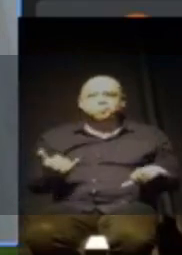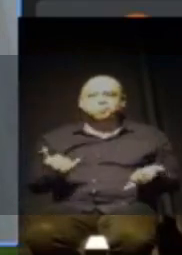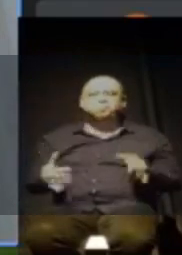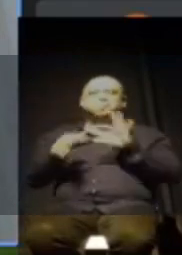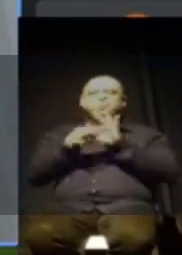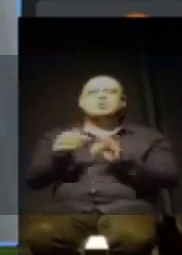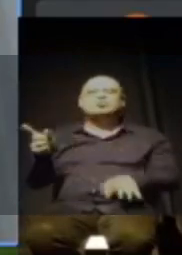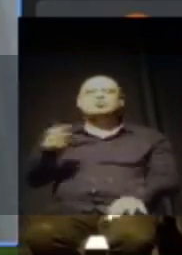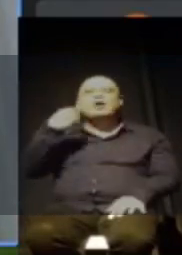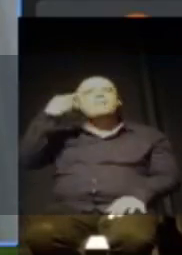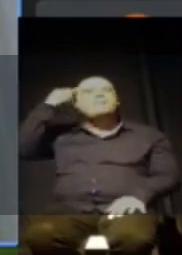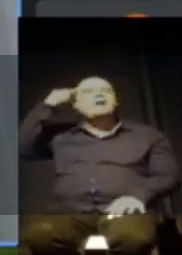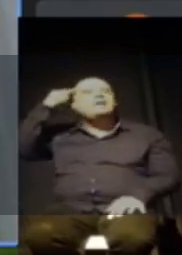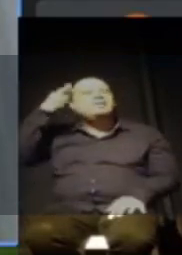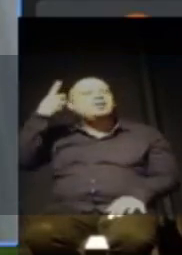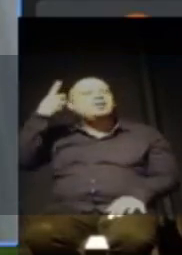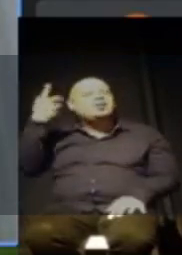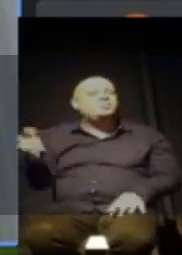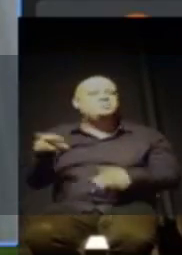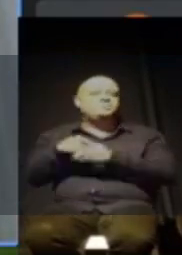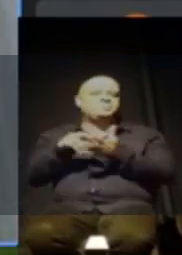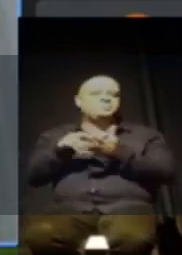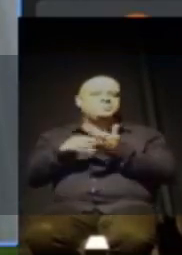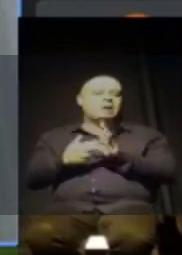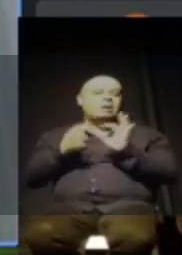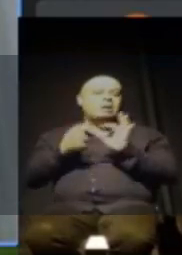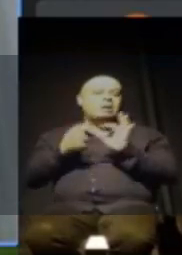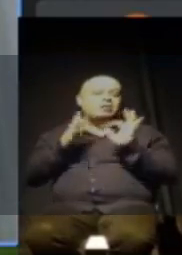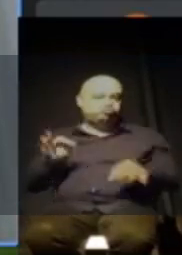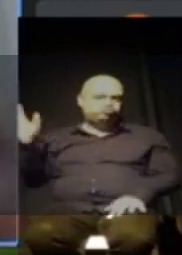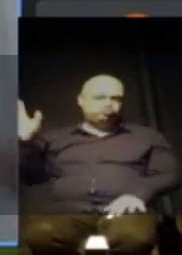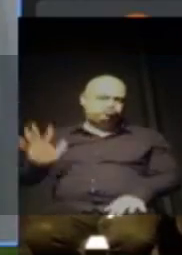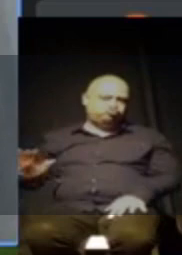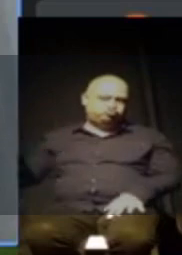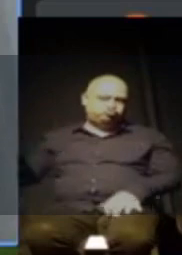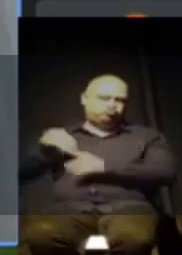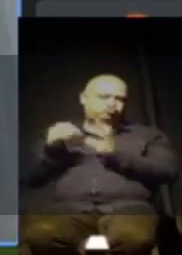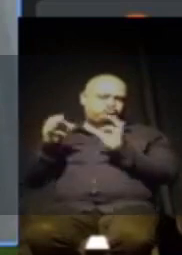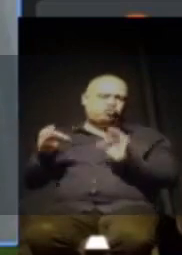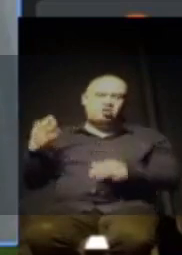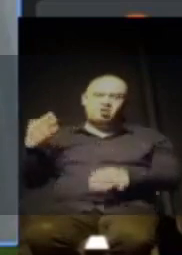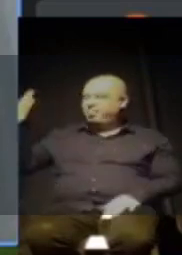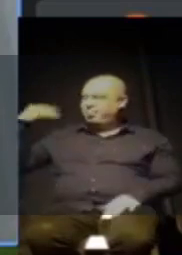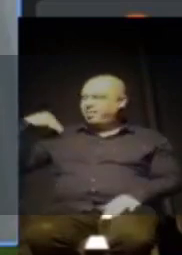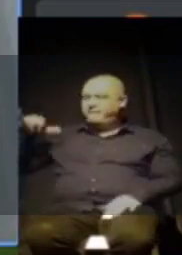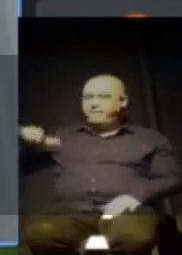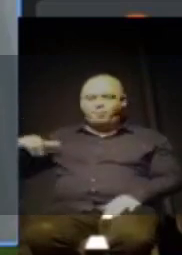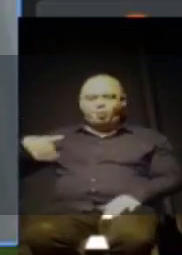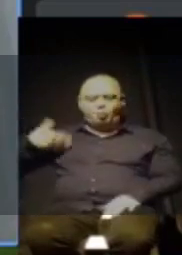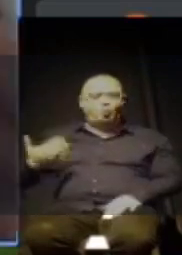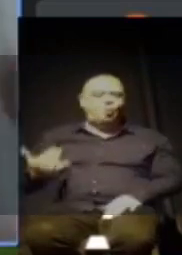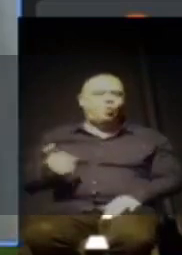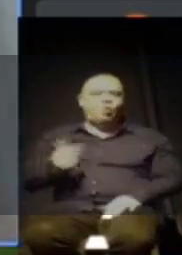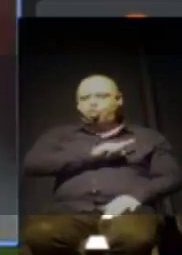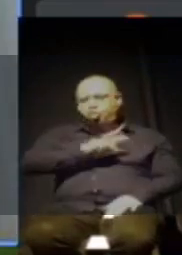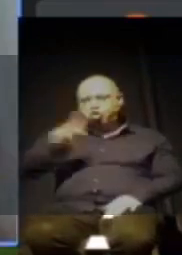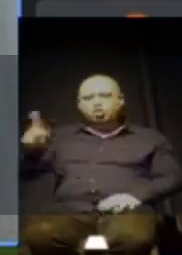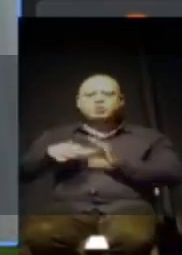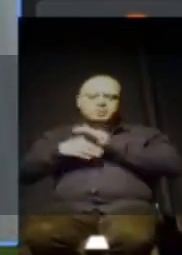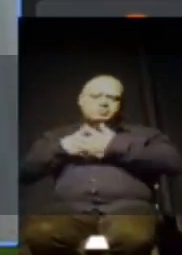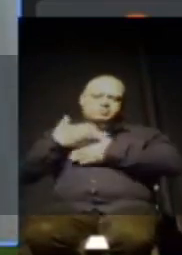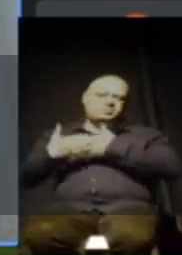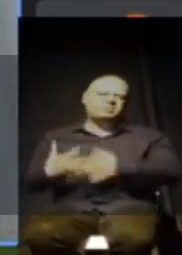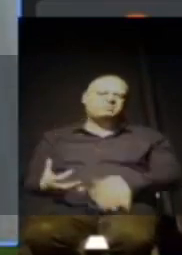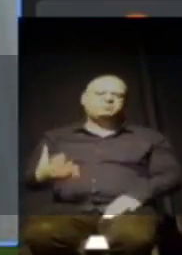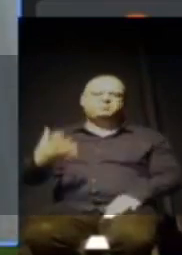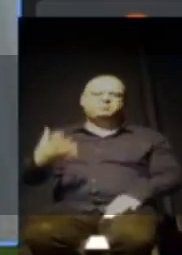pensando que las realidades de hoy no tienen que ver nada con el pasado, o que o que ya eso es historia del